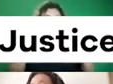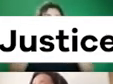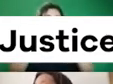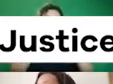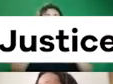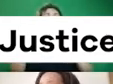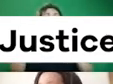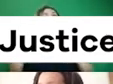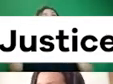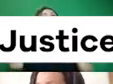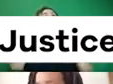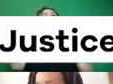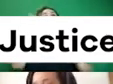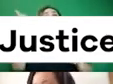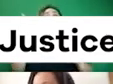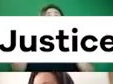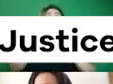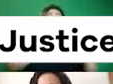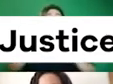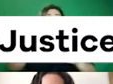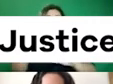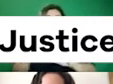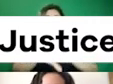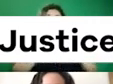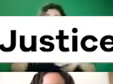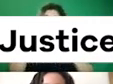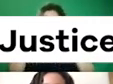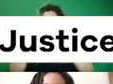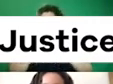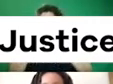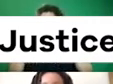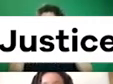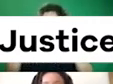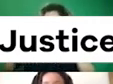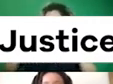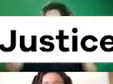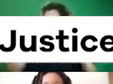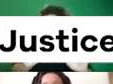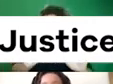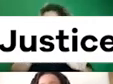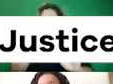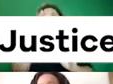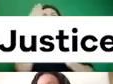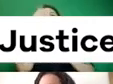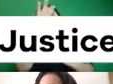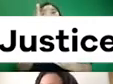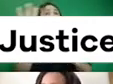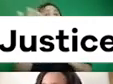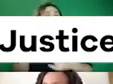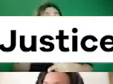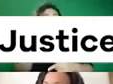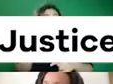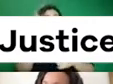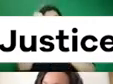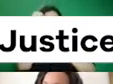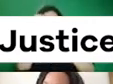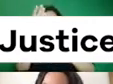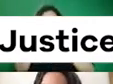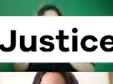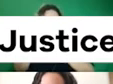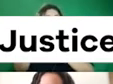es más visual pero como no estamos en persona y hay muchas personas vamos a ver cómo nos sale a través del chat